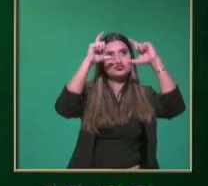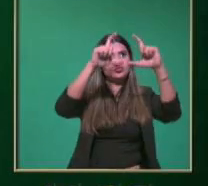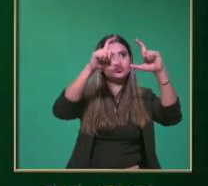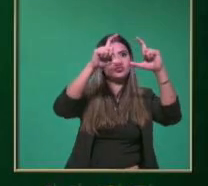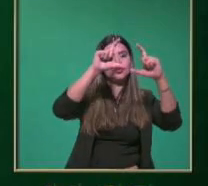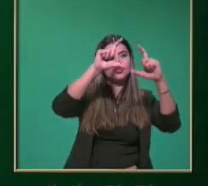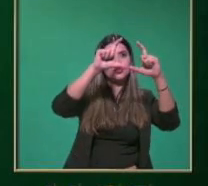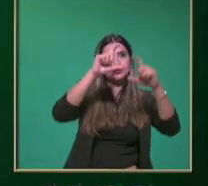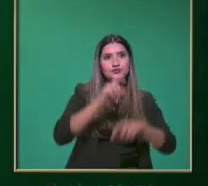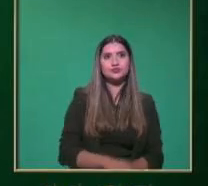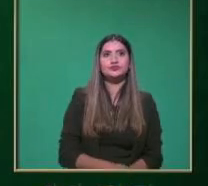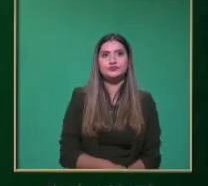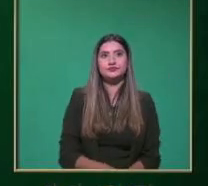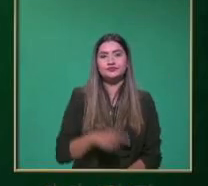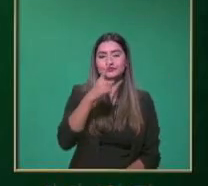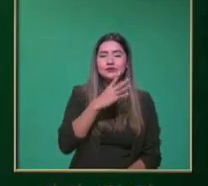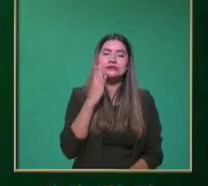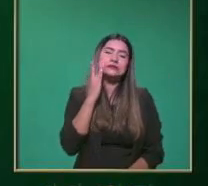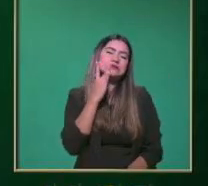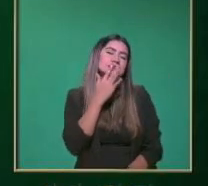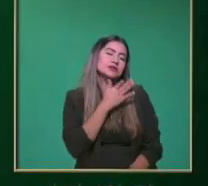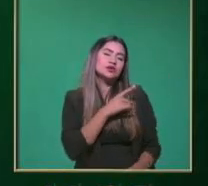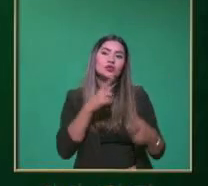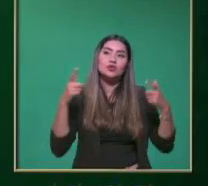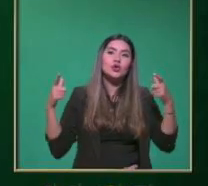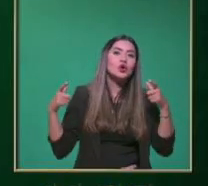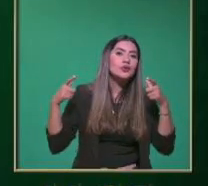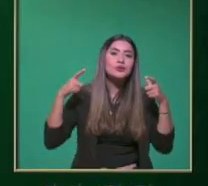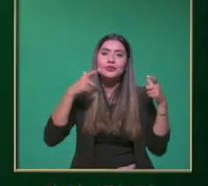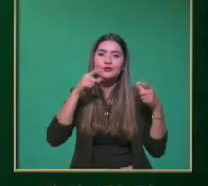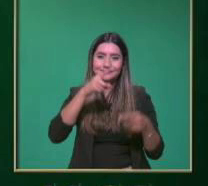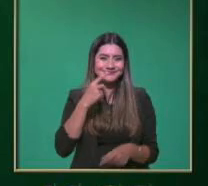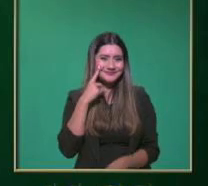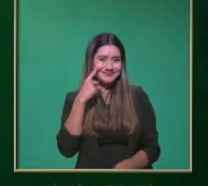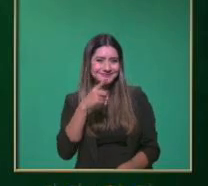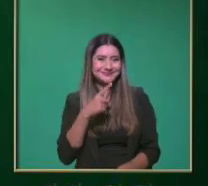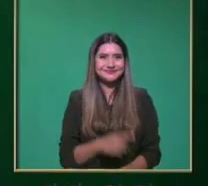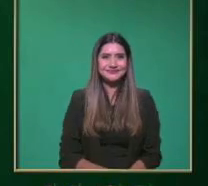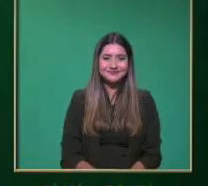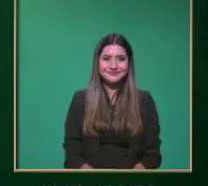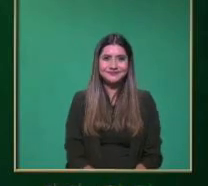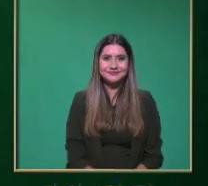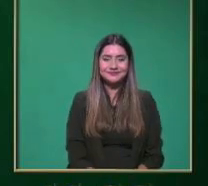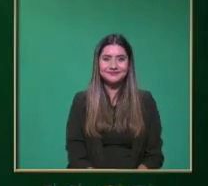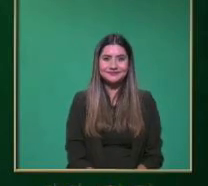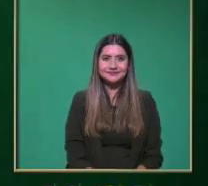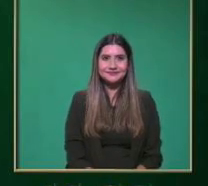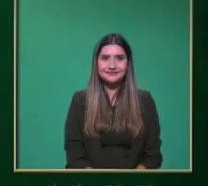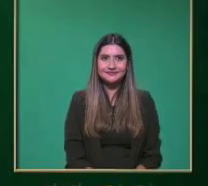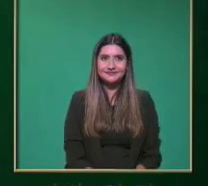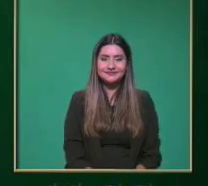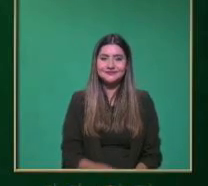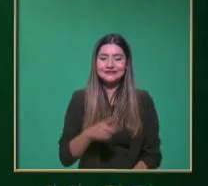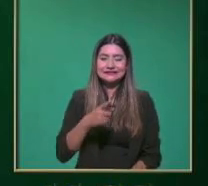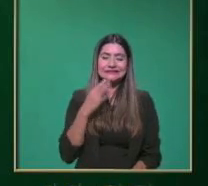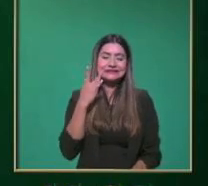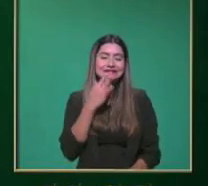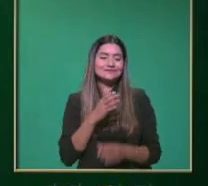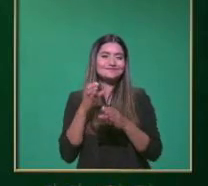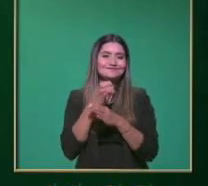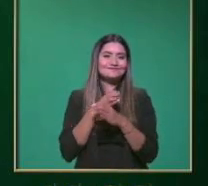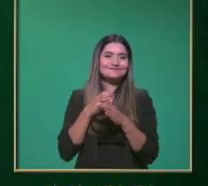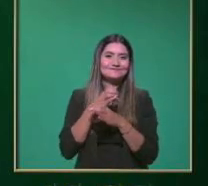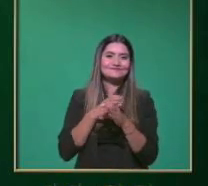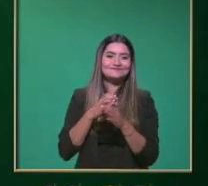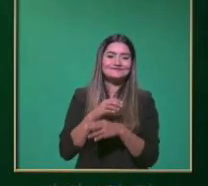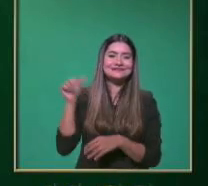un delicioso pastel, ¿ya lo vieron? Otra vez salió el pastel, maestra, se me antoja con un café. Ay, sí, con este